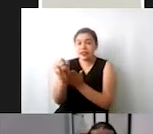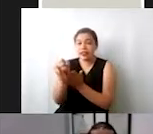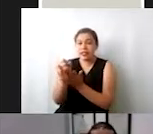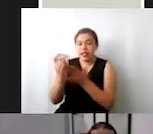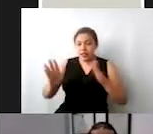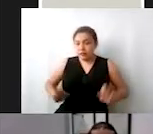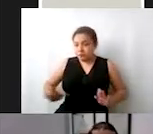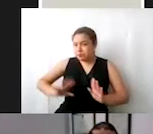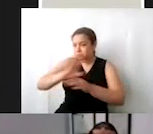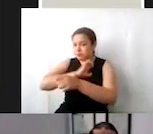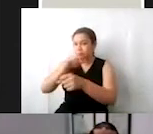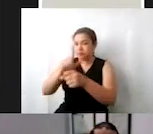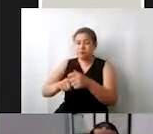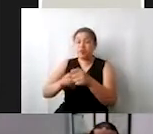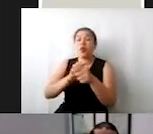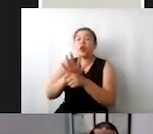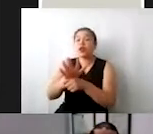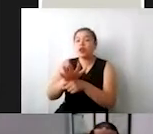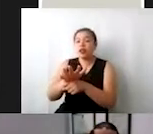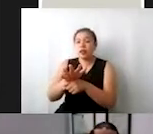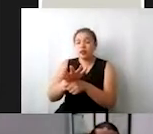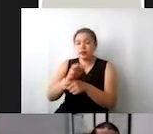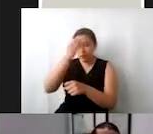especializado va a ser